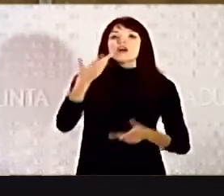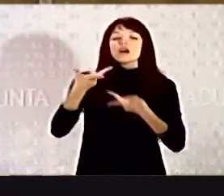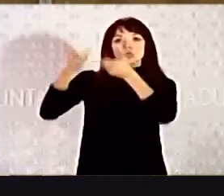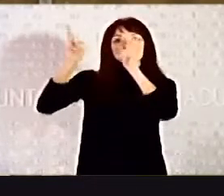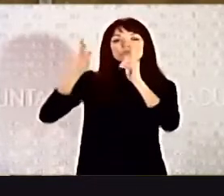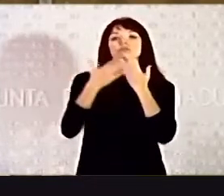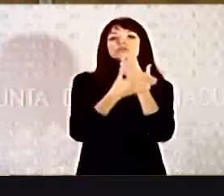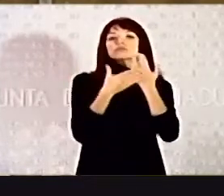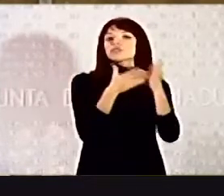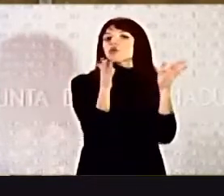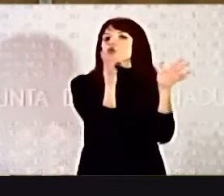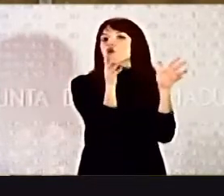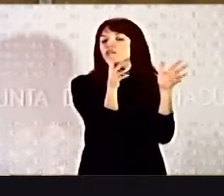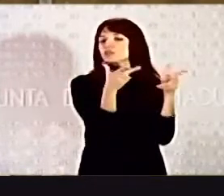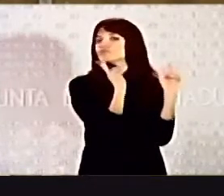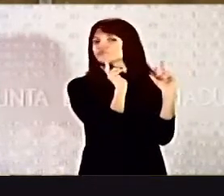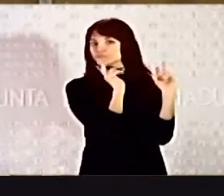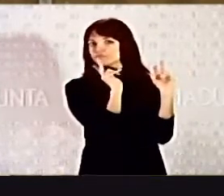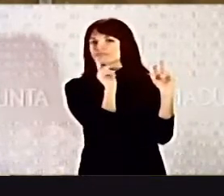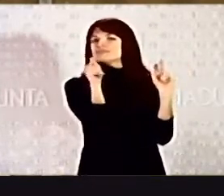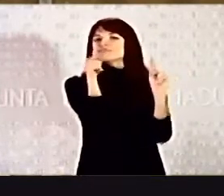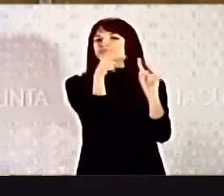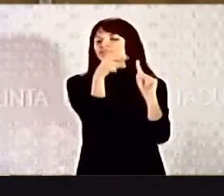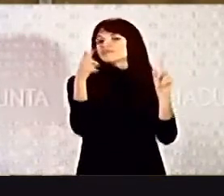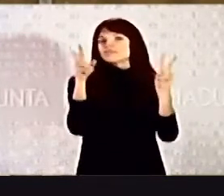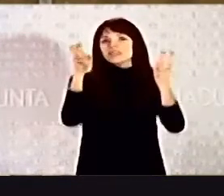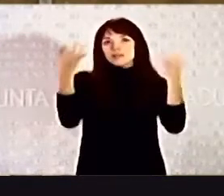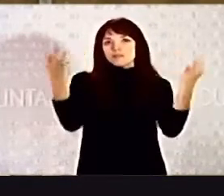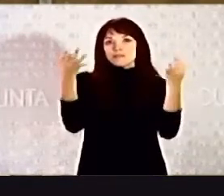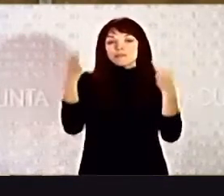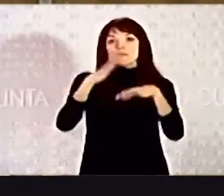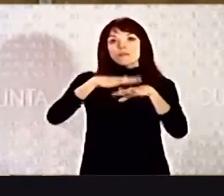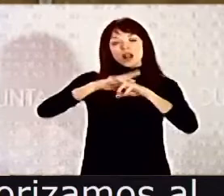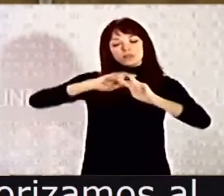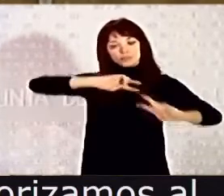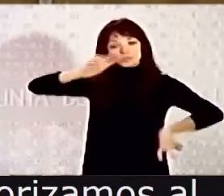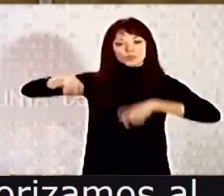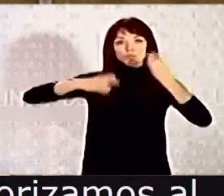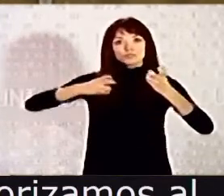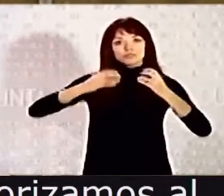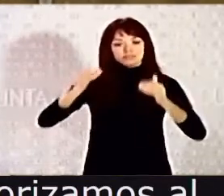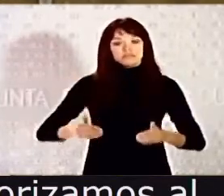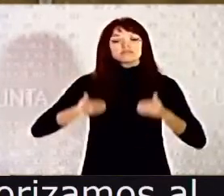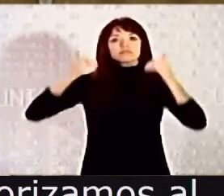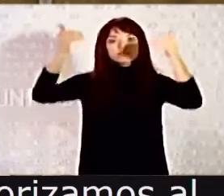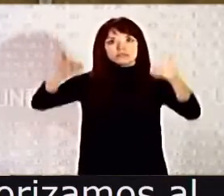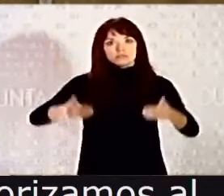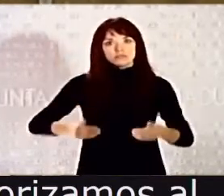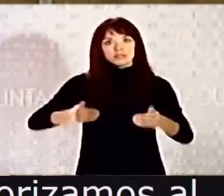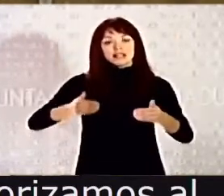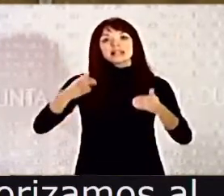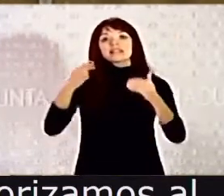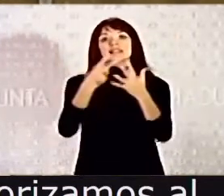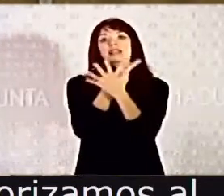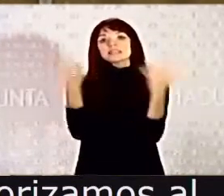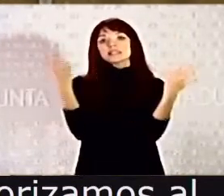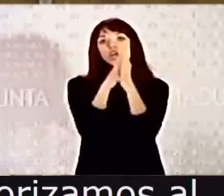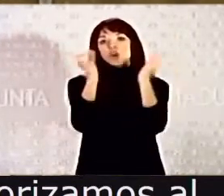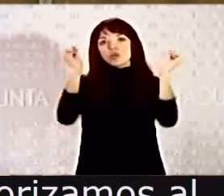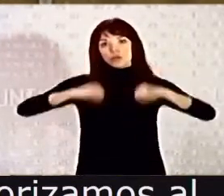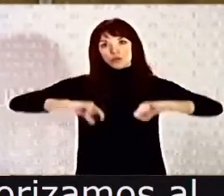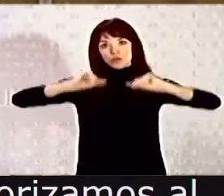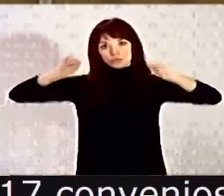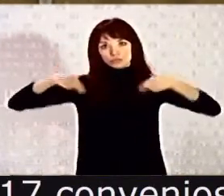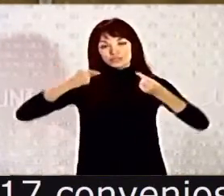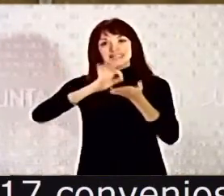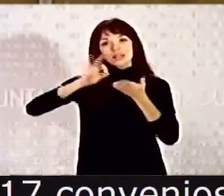de Gobierno para la actualización y prórroga de 17 convenios para los servicios sociales de